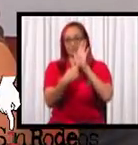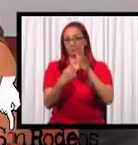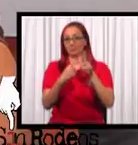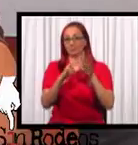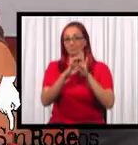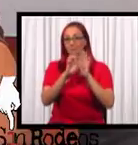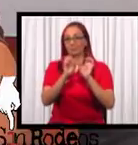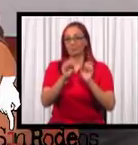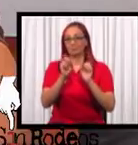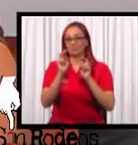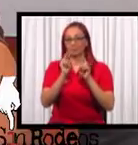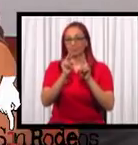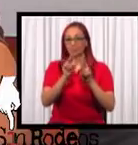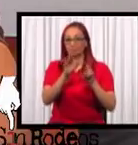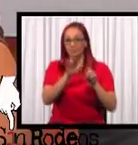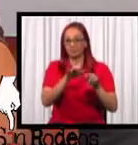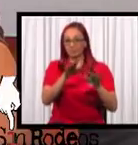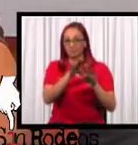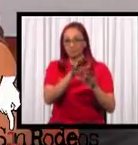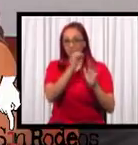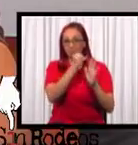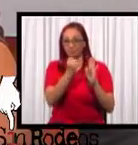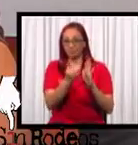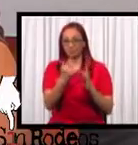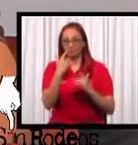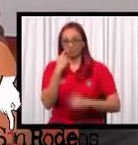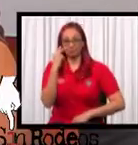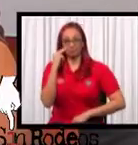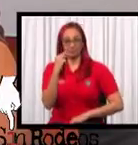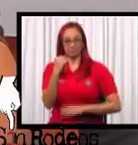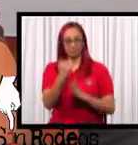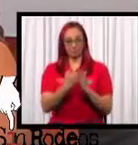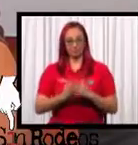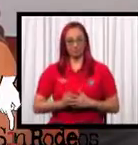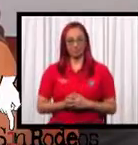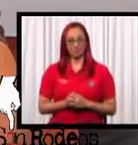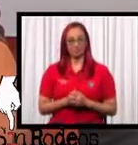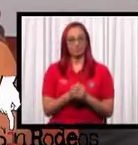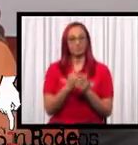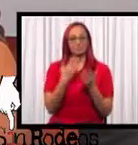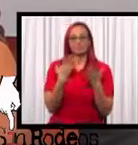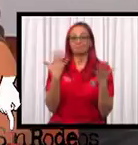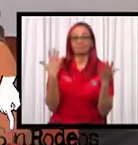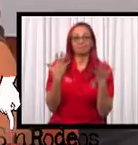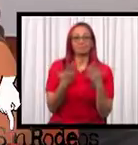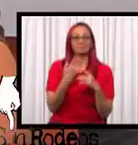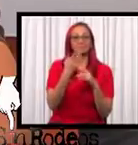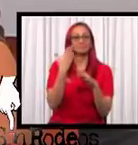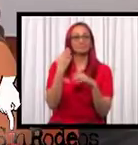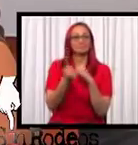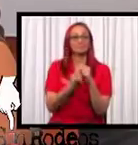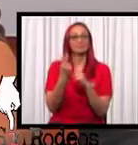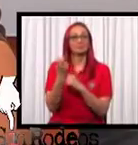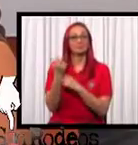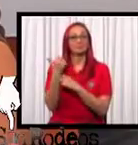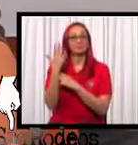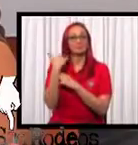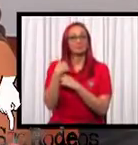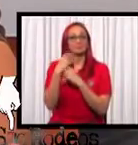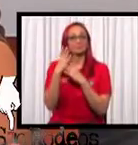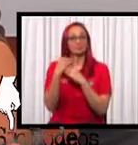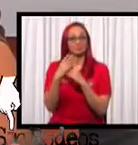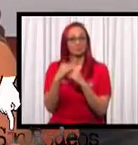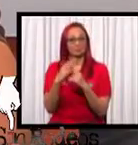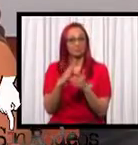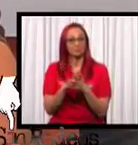aquí en la figura que se está presentando que prácticamente desde el año 2010 que tenemos información, tenemos